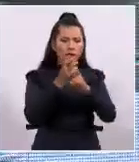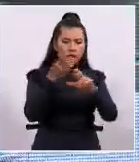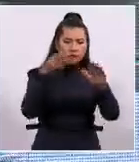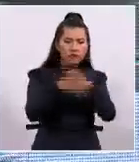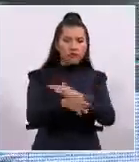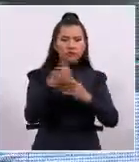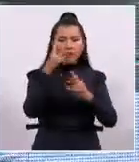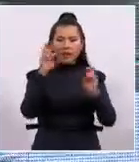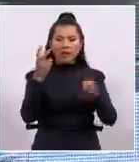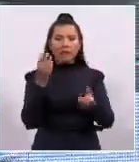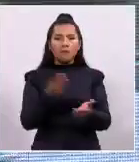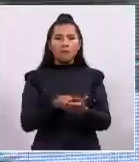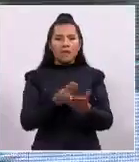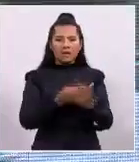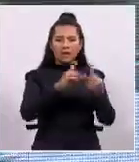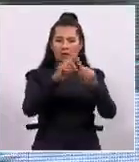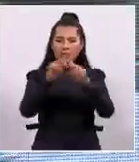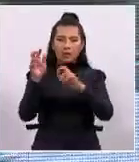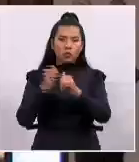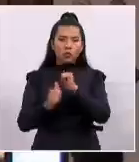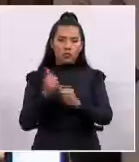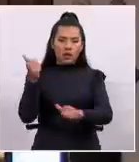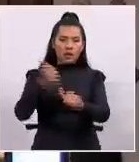políticas monetarias en cada país.